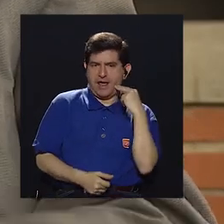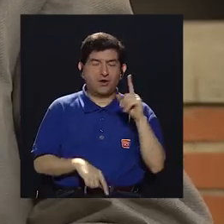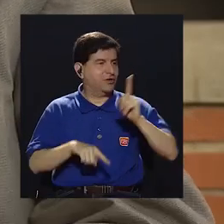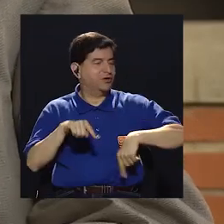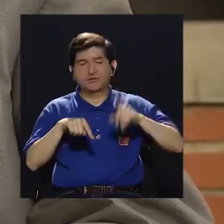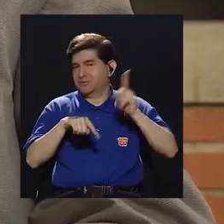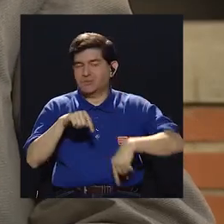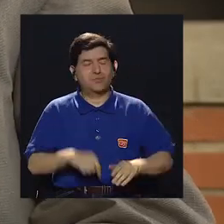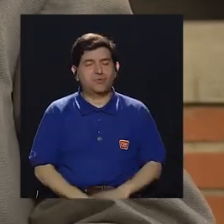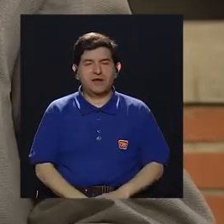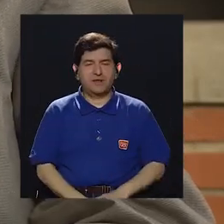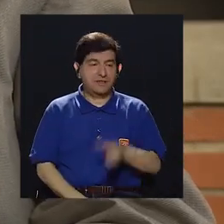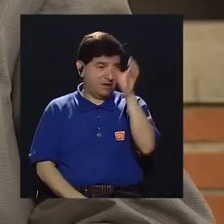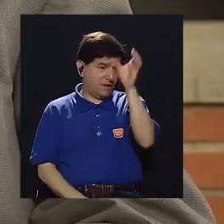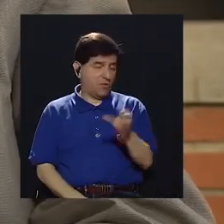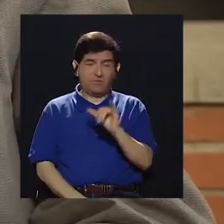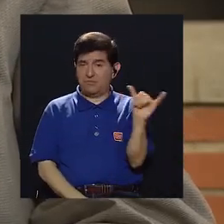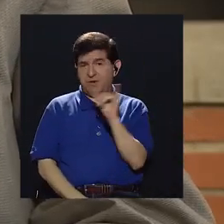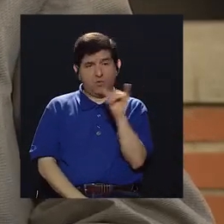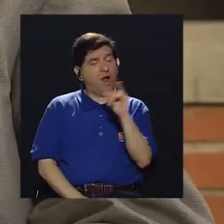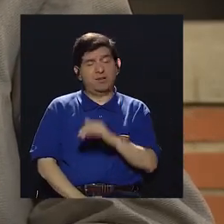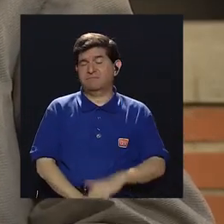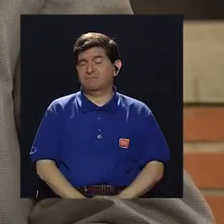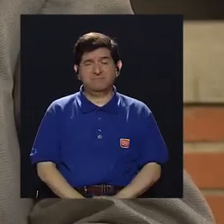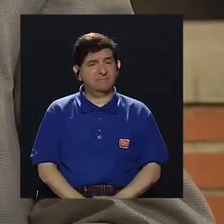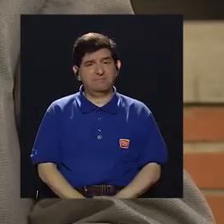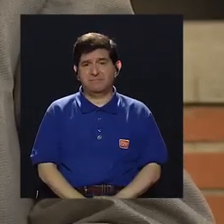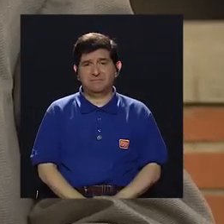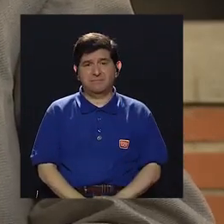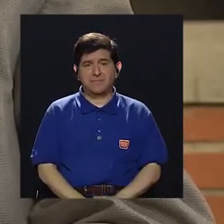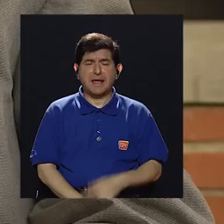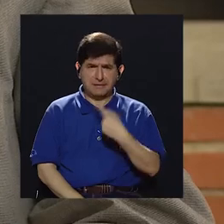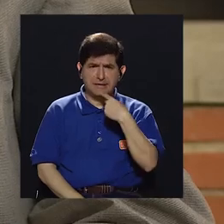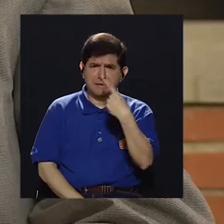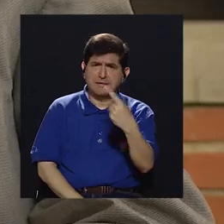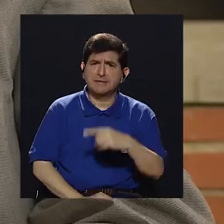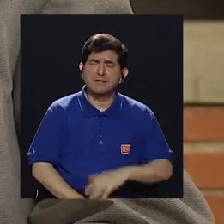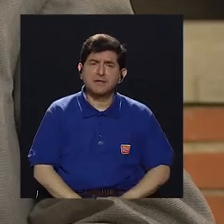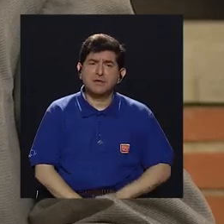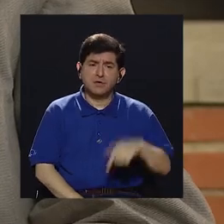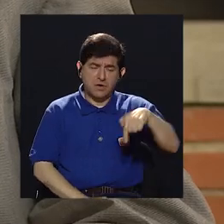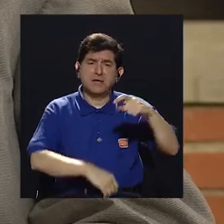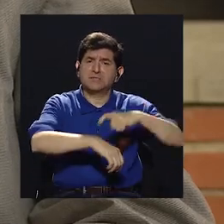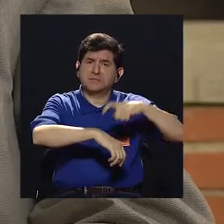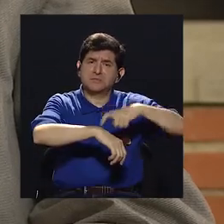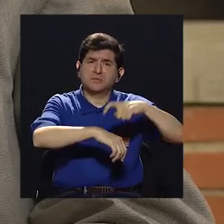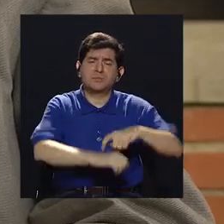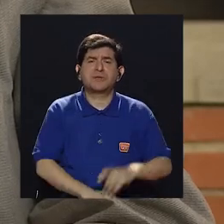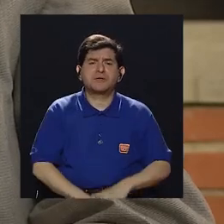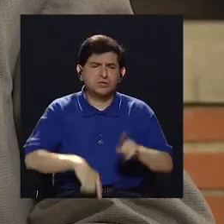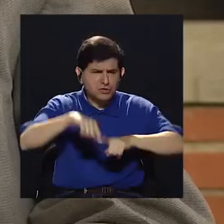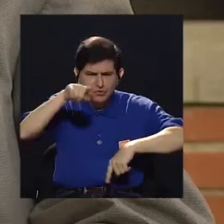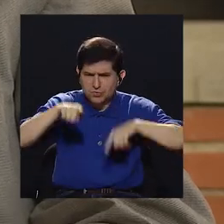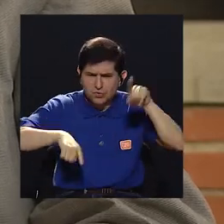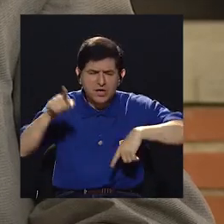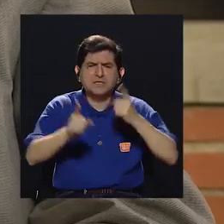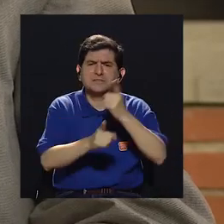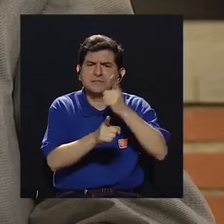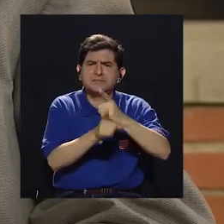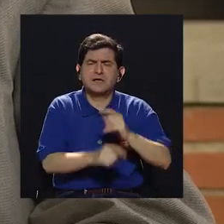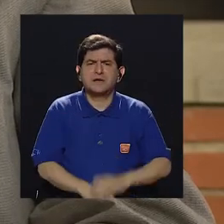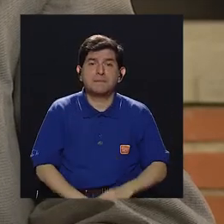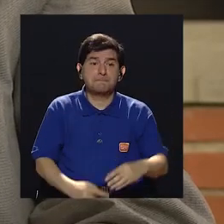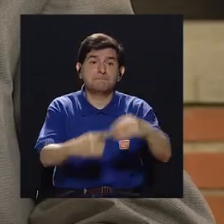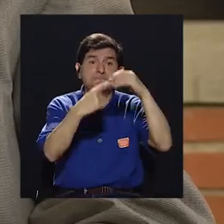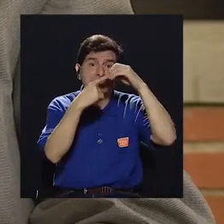negro, y eso no es posible. La columna vertebral es igual. De hecho, por ejemplo, te puedo decir que hoy en día hay estadísticas muy